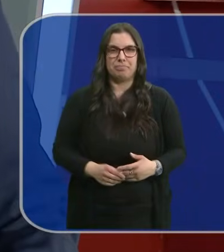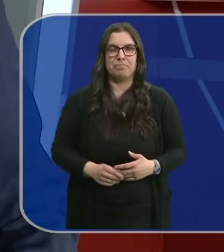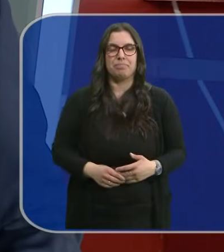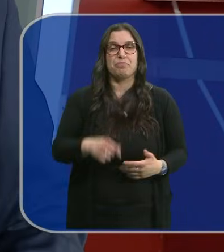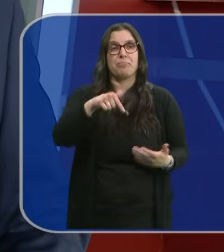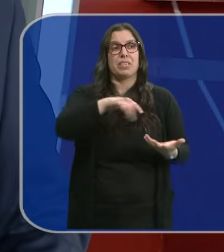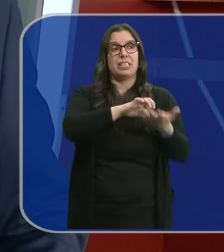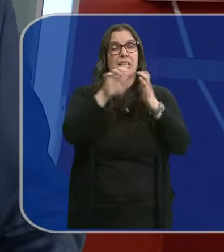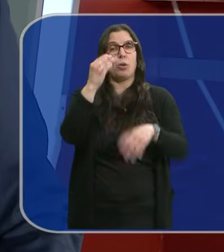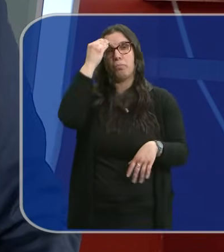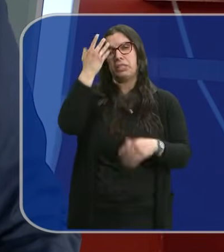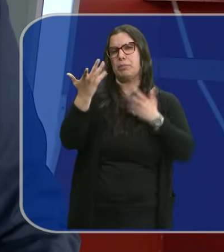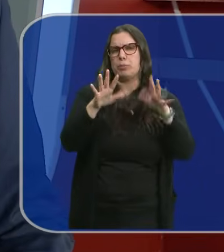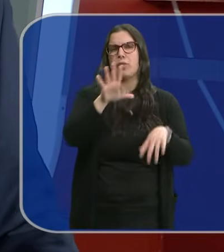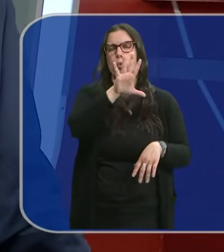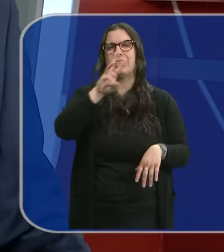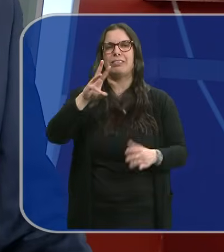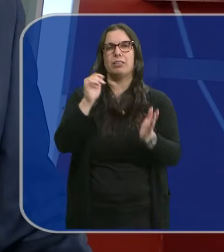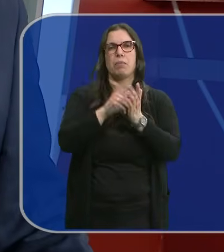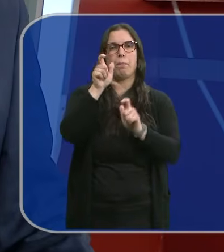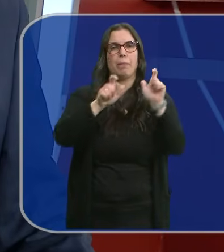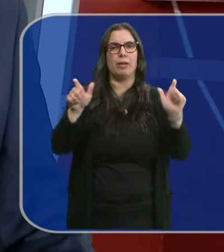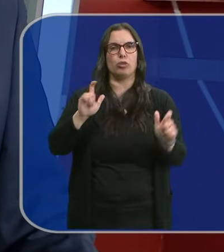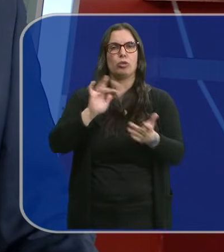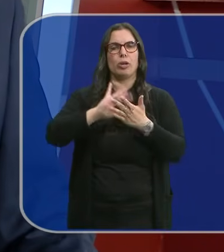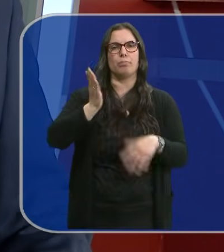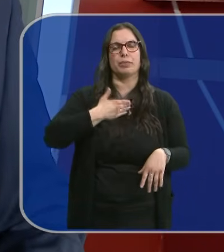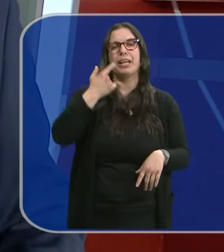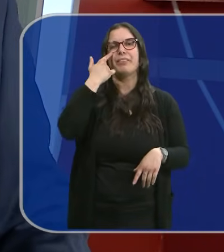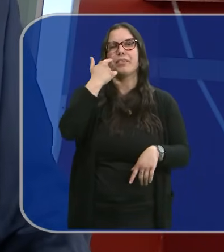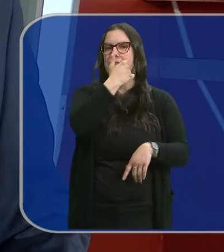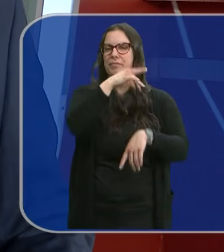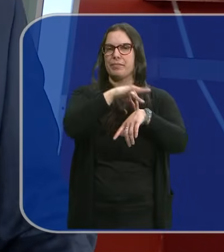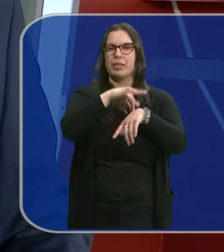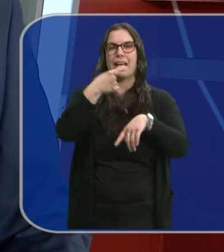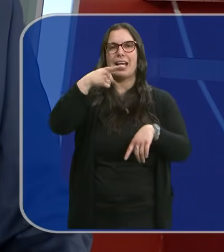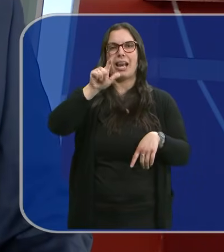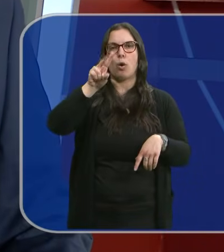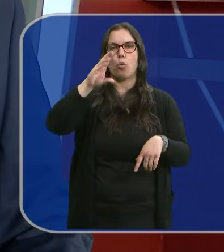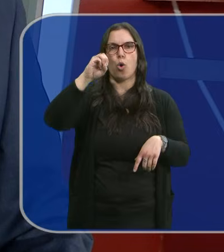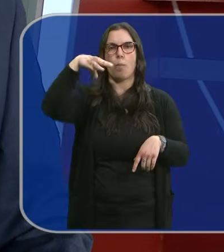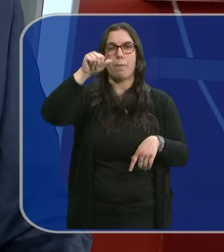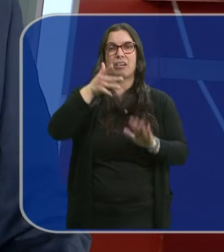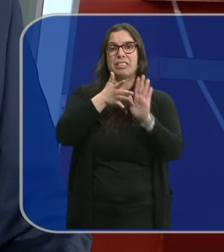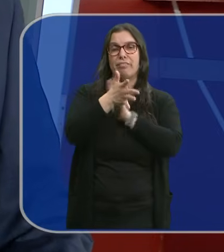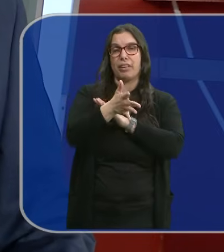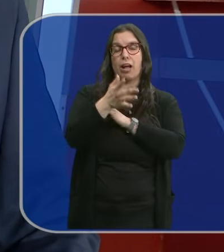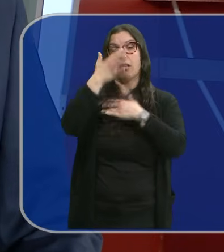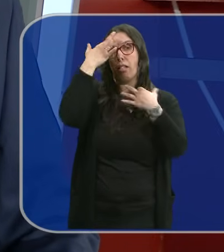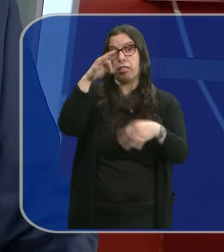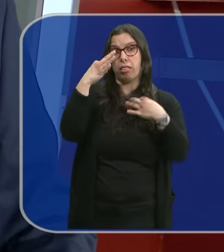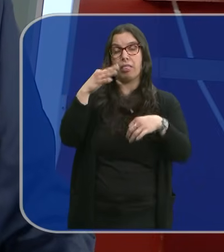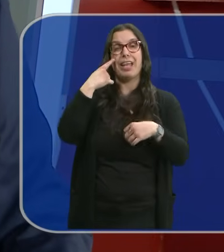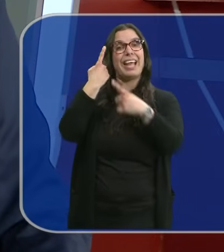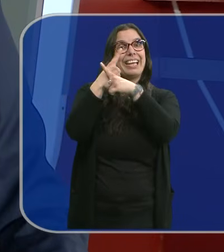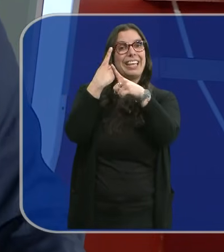En Castilla y León se estima que alrededor de 53.000 personas padecen glaucoma, una enfermedad silenciosa que provoca un daño progresivo e irreversible del